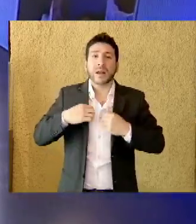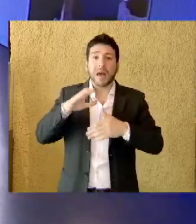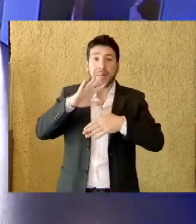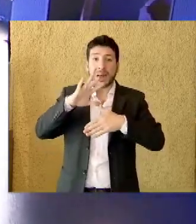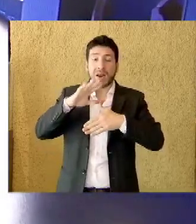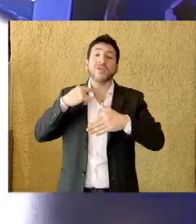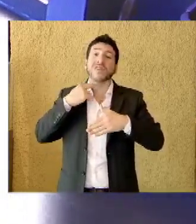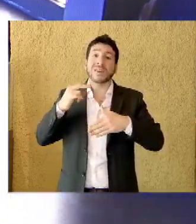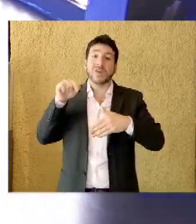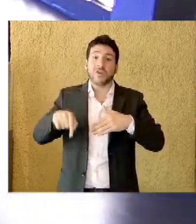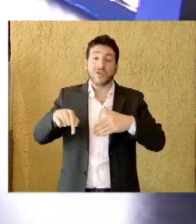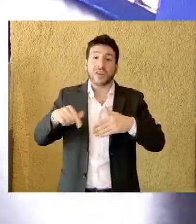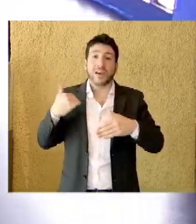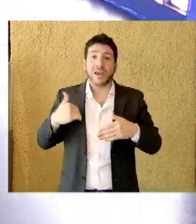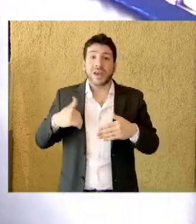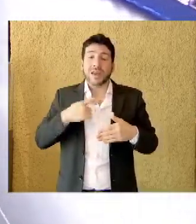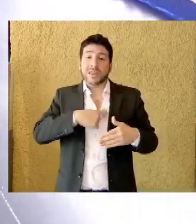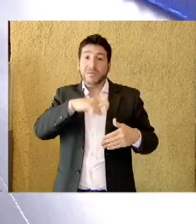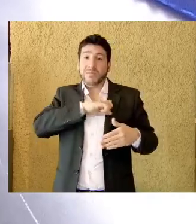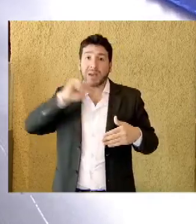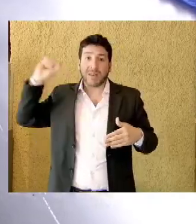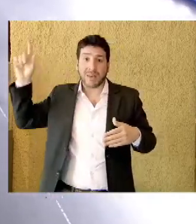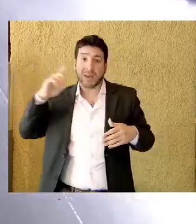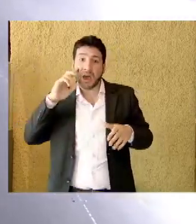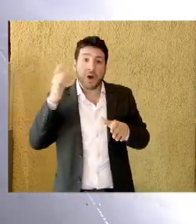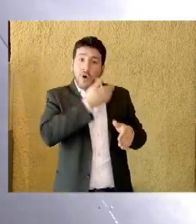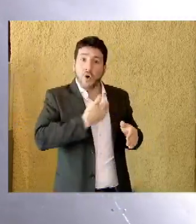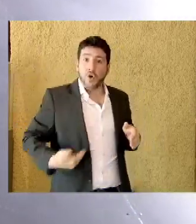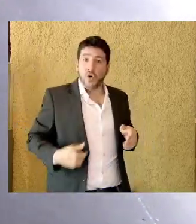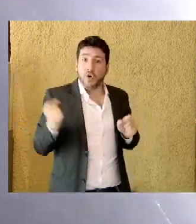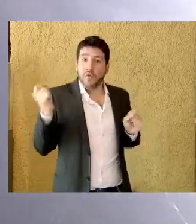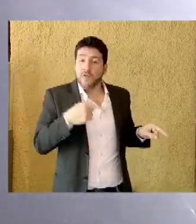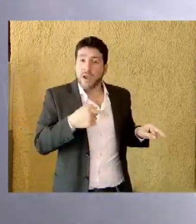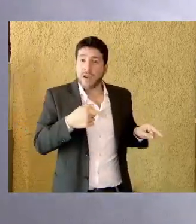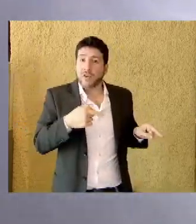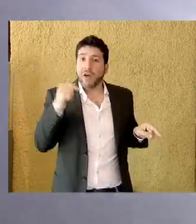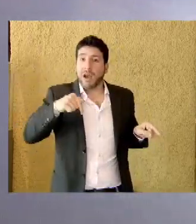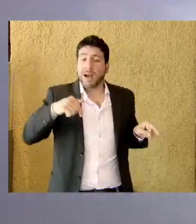españoles peninsulares, eran quienes estaban gobernando o quienes estaban ocupando